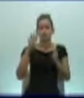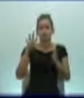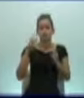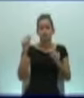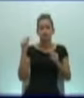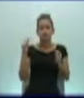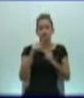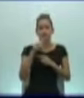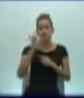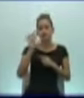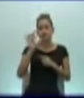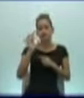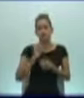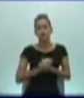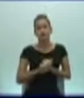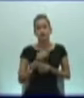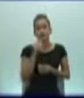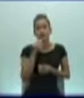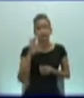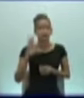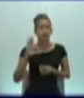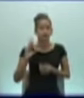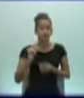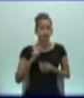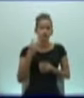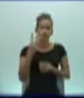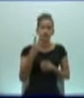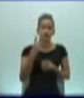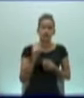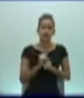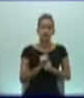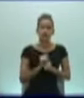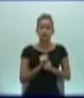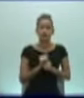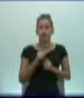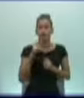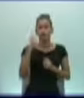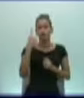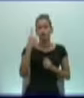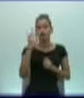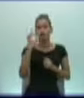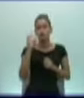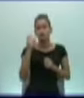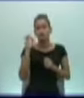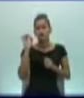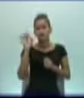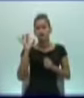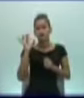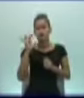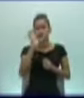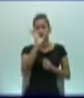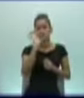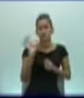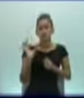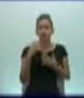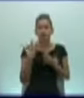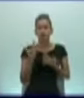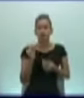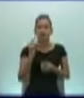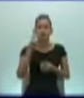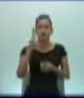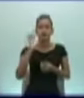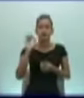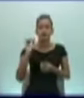15, por lo tanto podemos decir que 3 es un 15% de 20. Esto